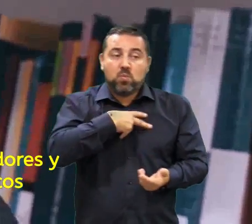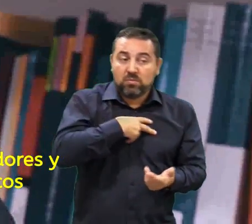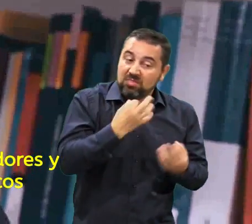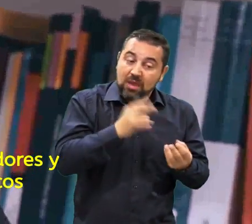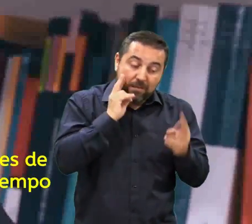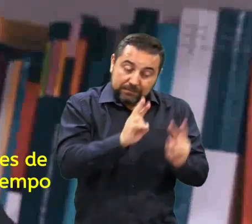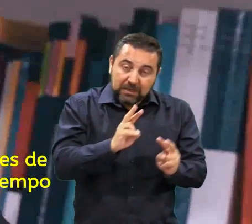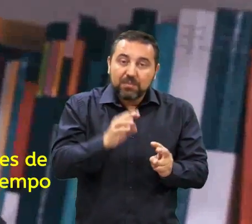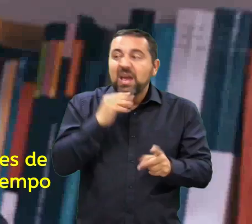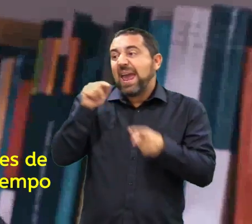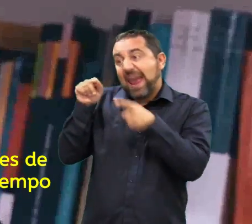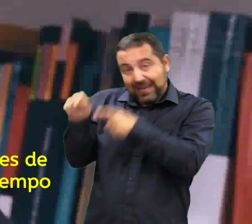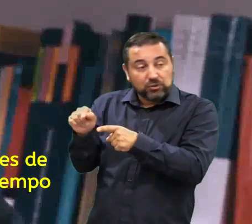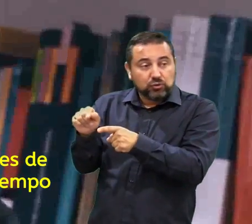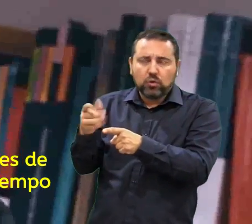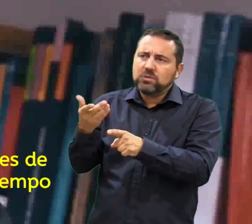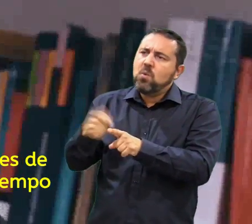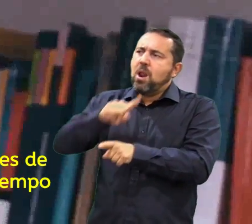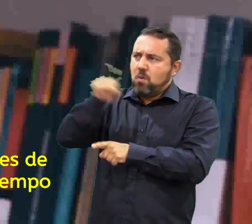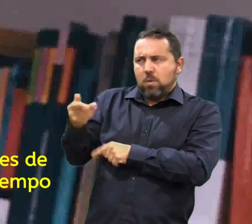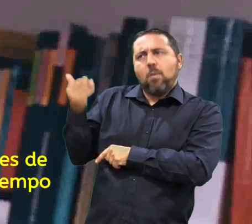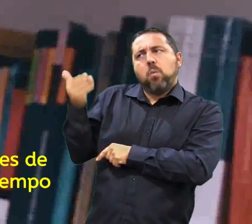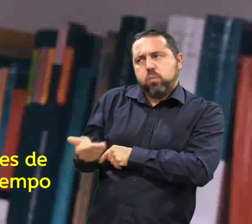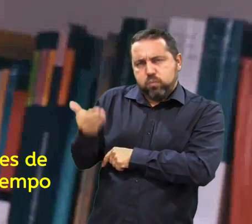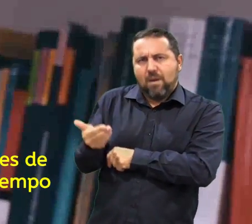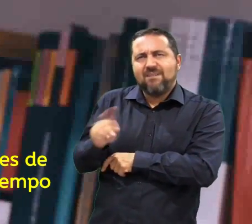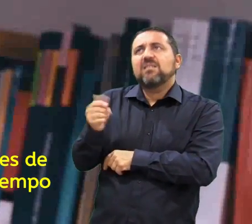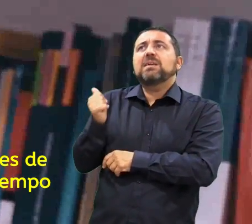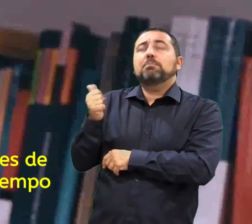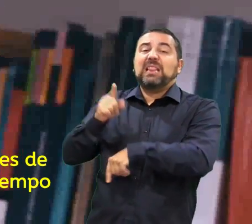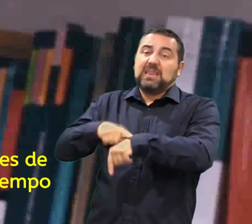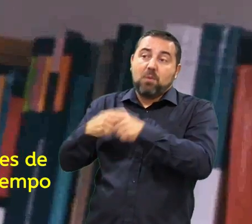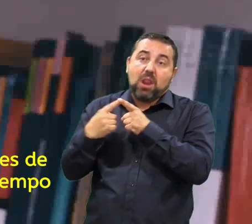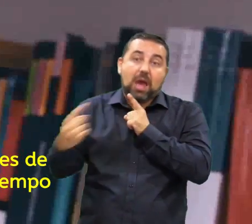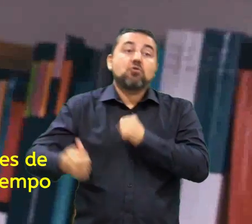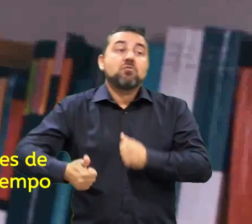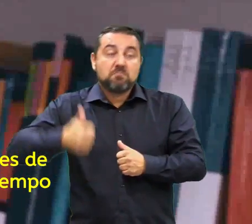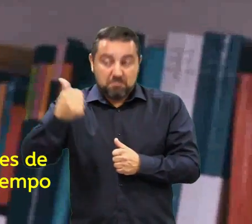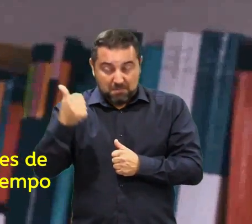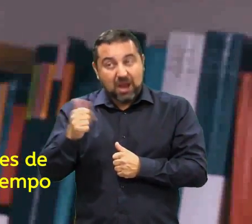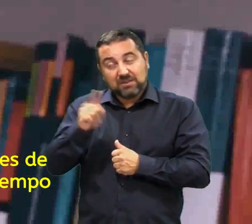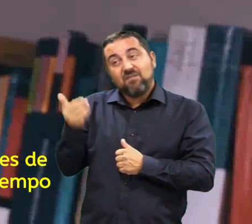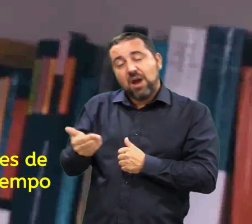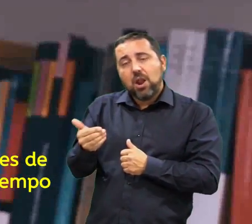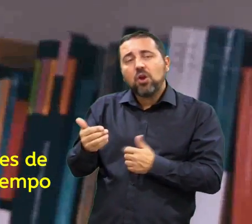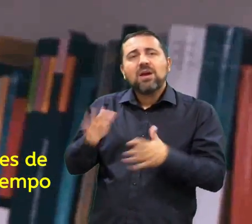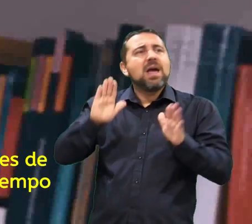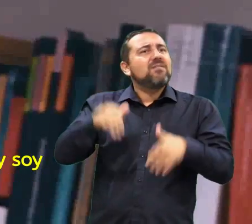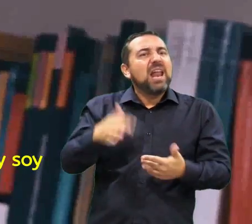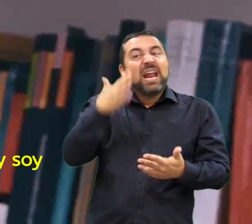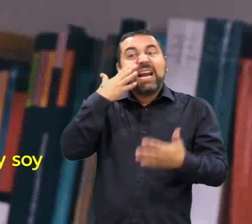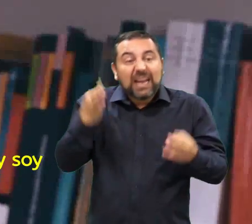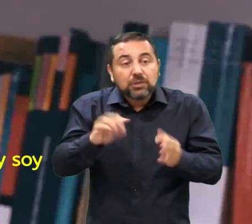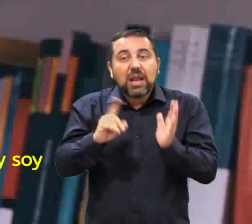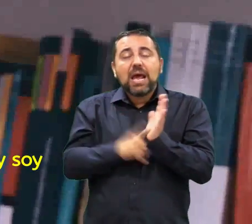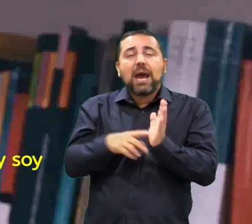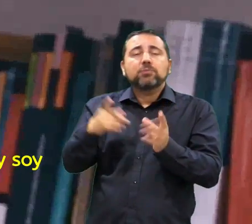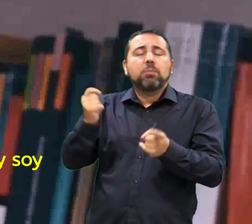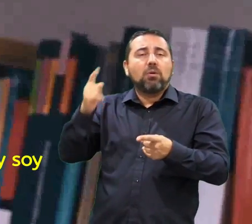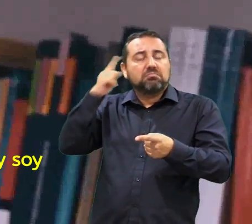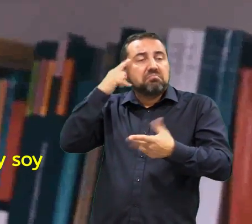detalles jurídicos, y en cambio en esto, que son normalmente operaciones de más envergadura y más duraderas en el tiempo, pues